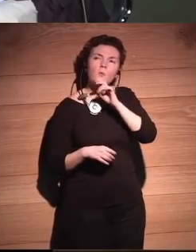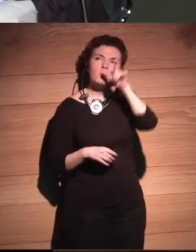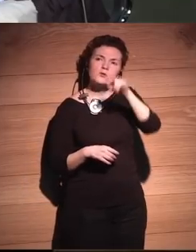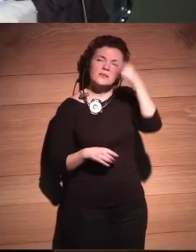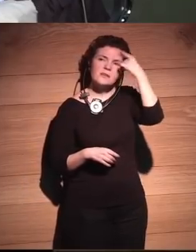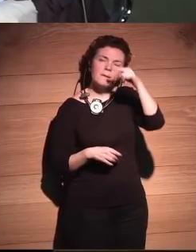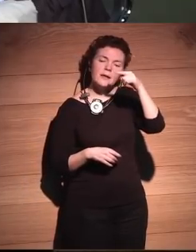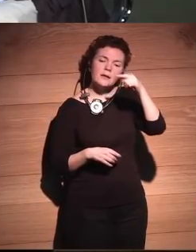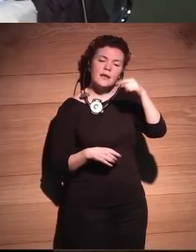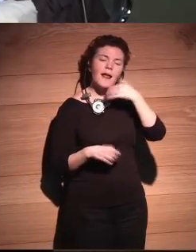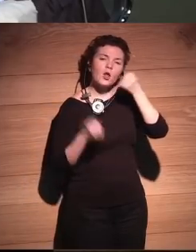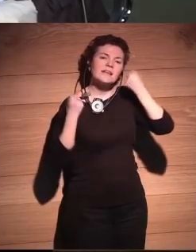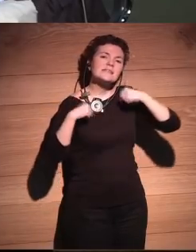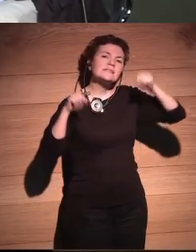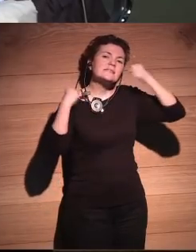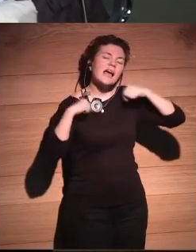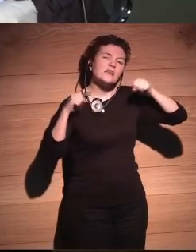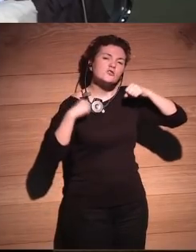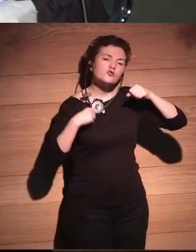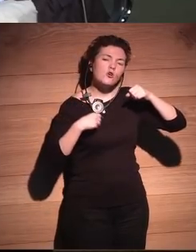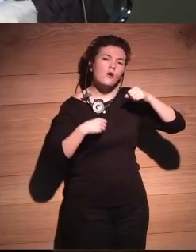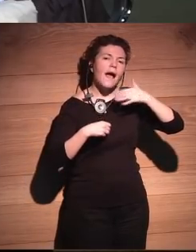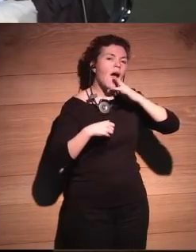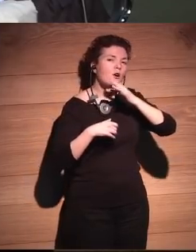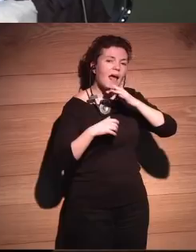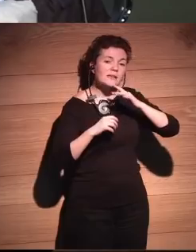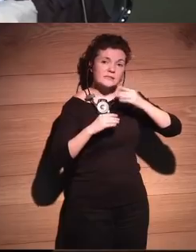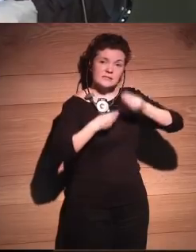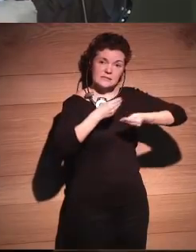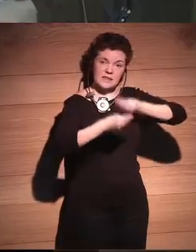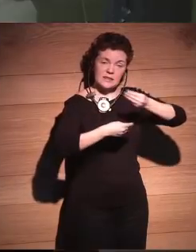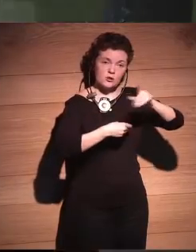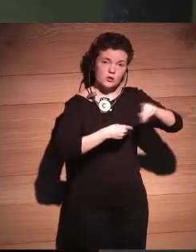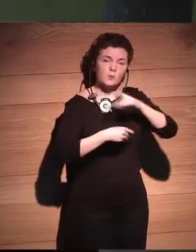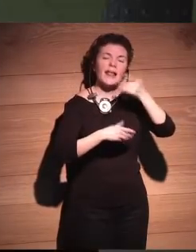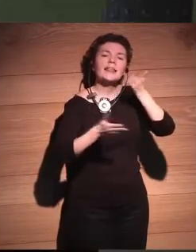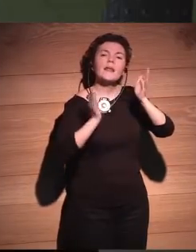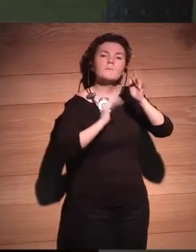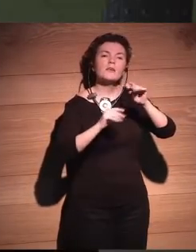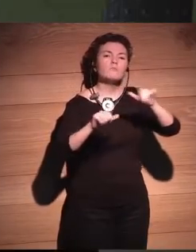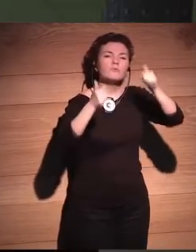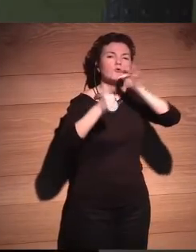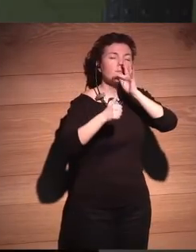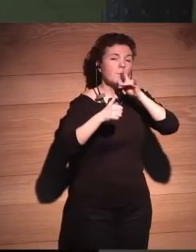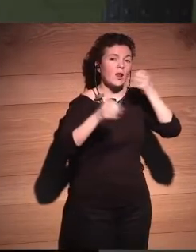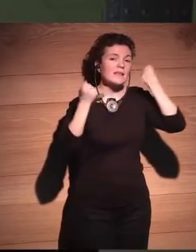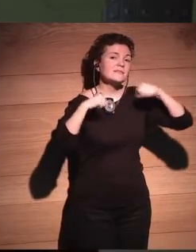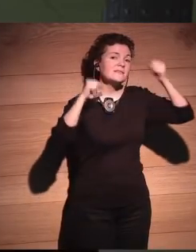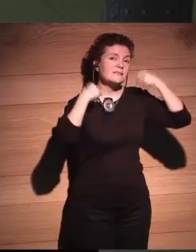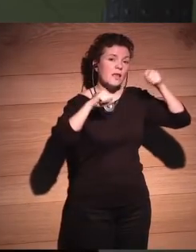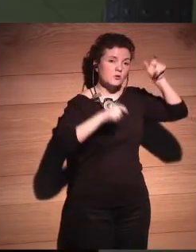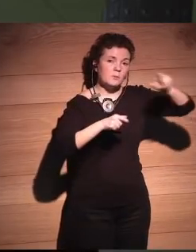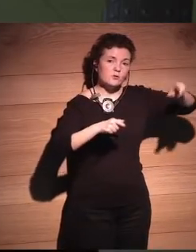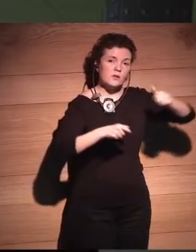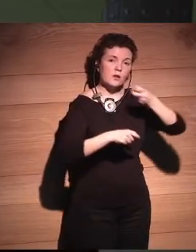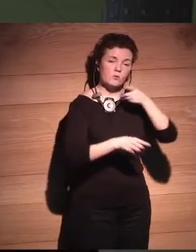saber si hay algún ensayo clínico en marcha? Estas terapias que hemos visto no están aprobadas todavía, pero están haciendo ensayos clínicos donde hay